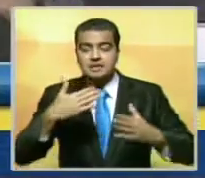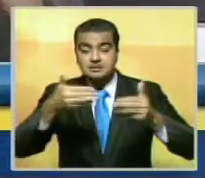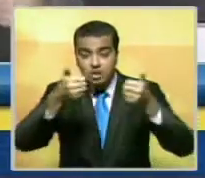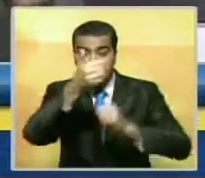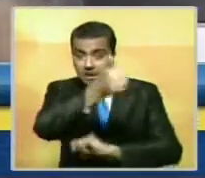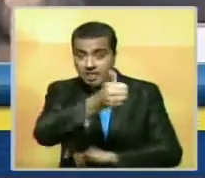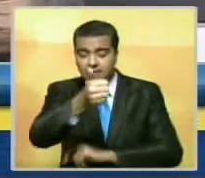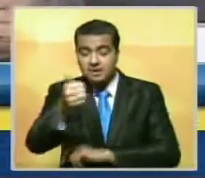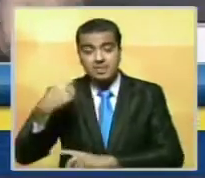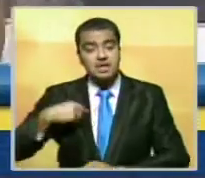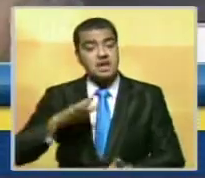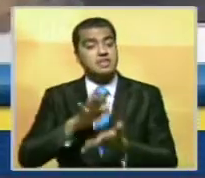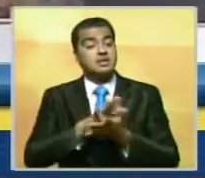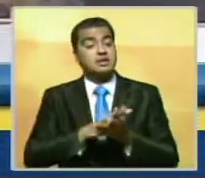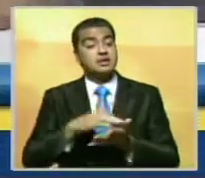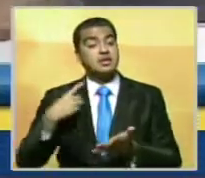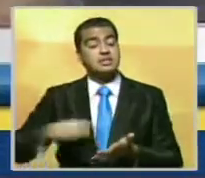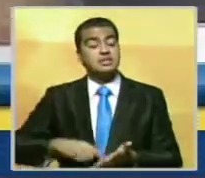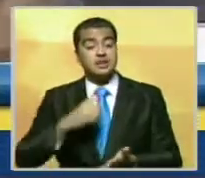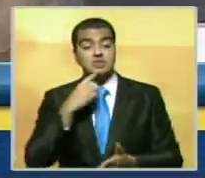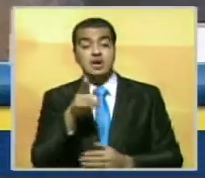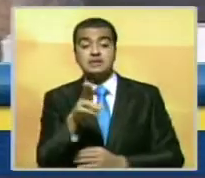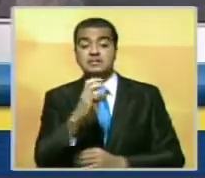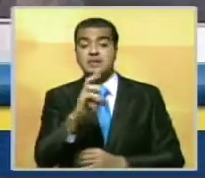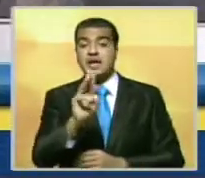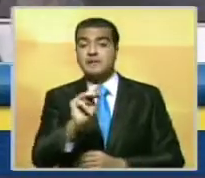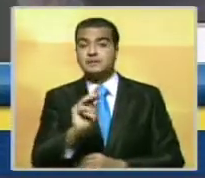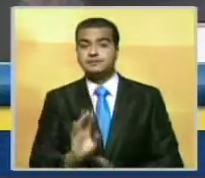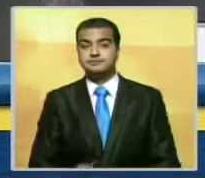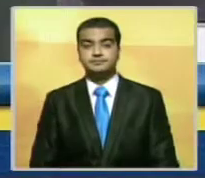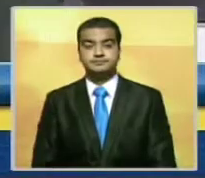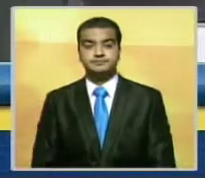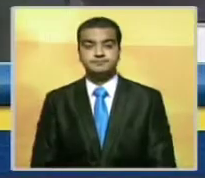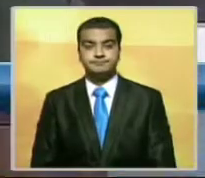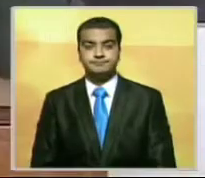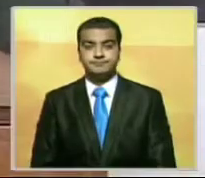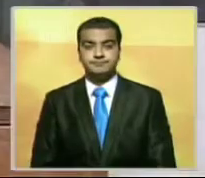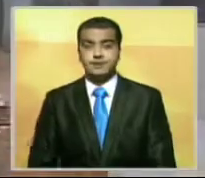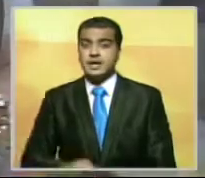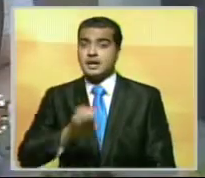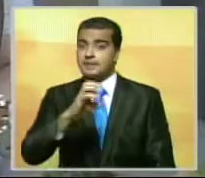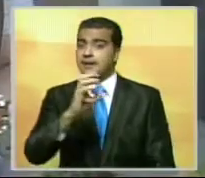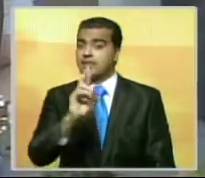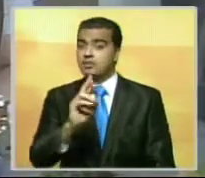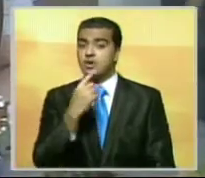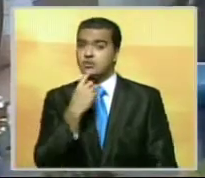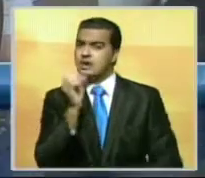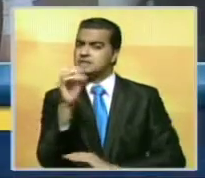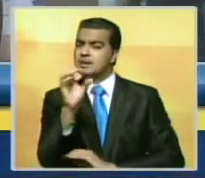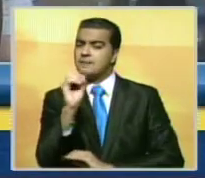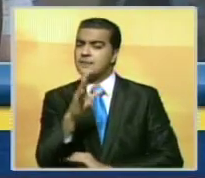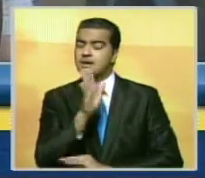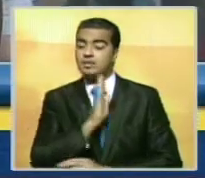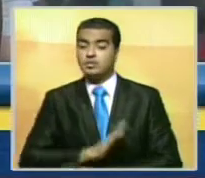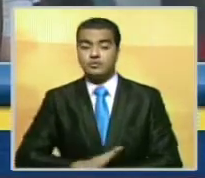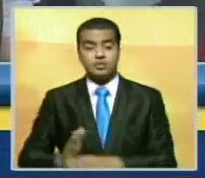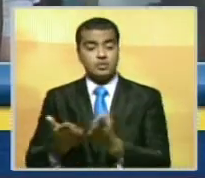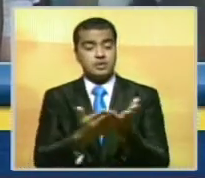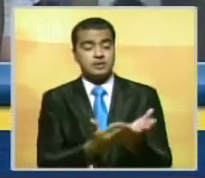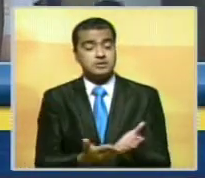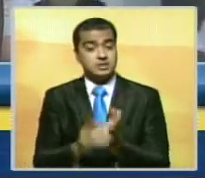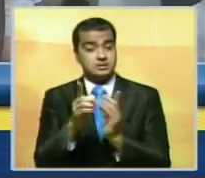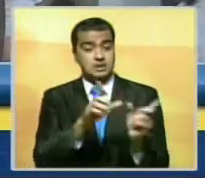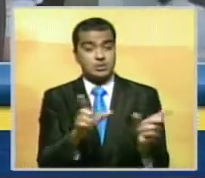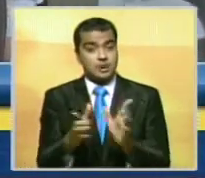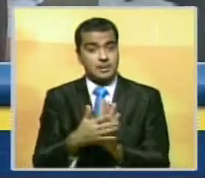quien tenga la tranquilidad que tiene su HCM. El gobernador Enrique Capriles, en medio de una asamblea que sostuvo con educadores de la